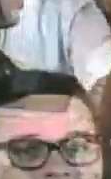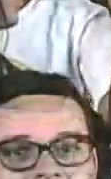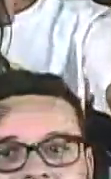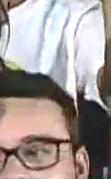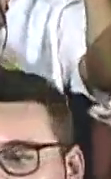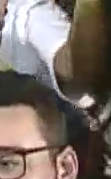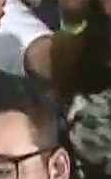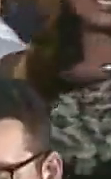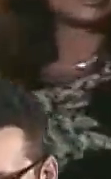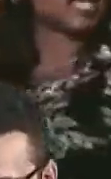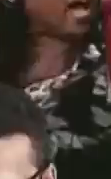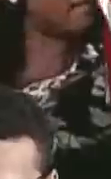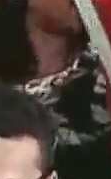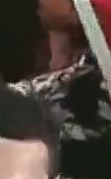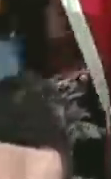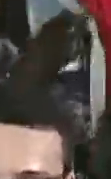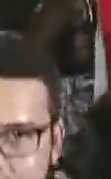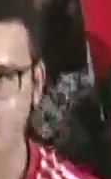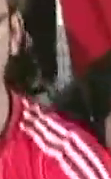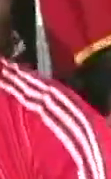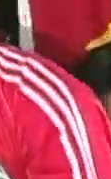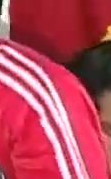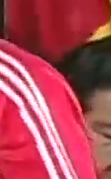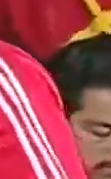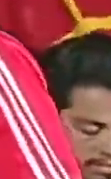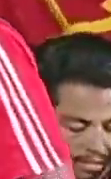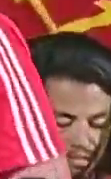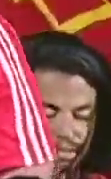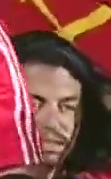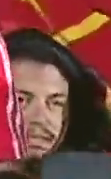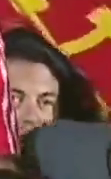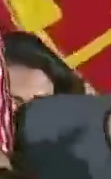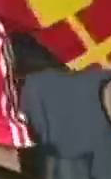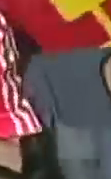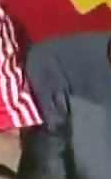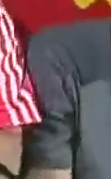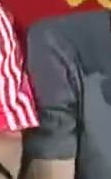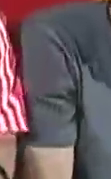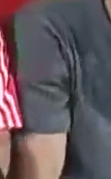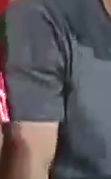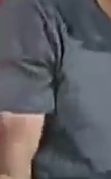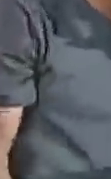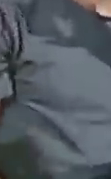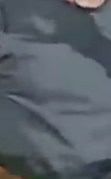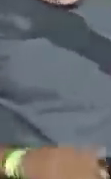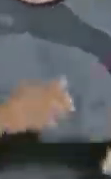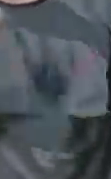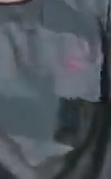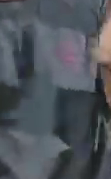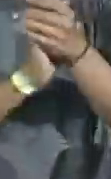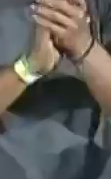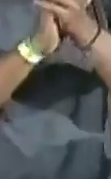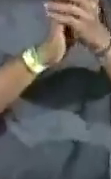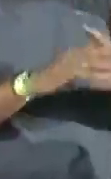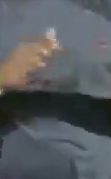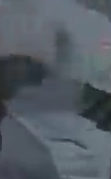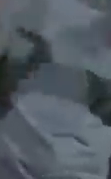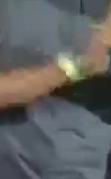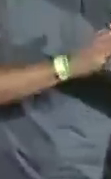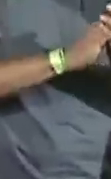conmigo cómo my mother precios iguales aquí